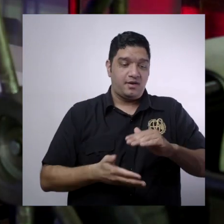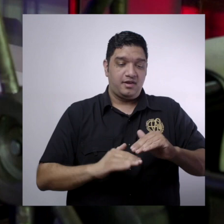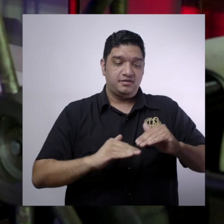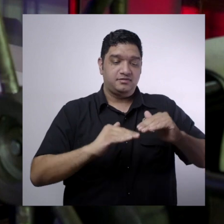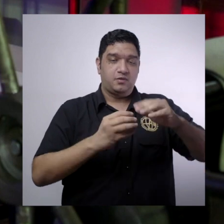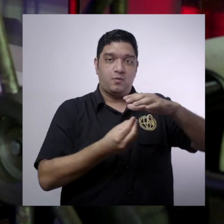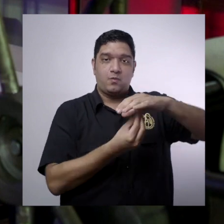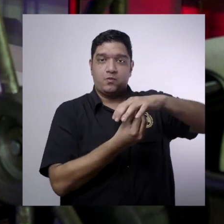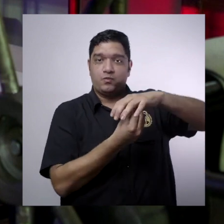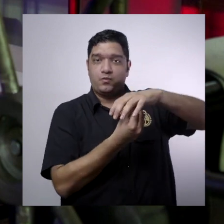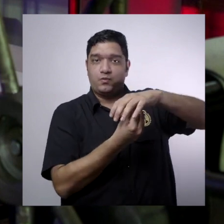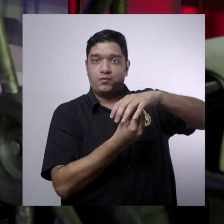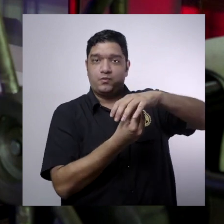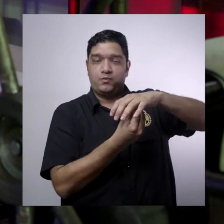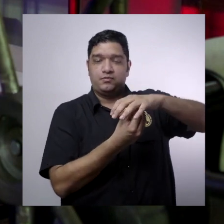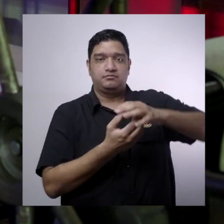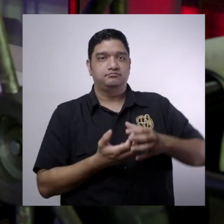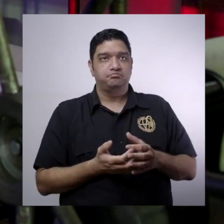áreas.